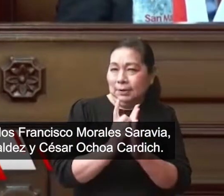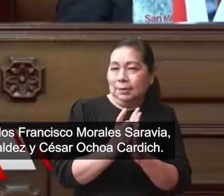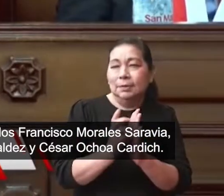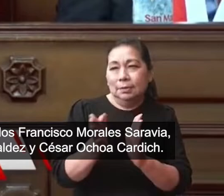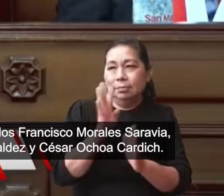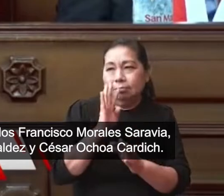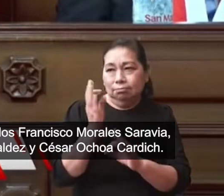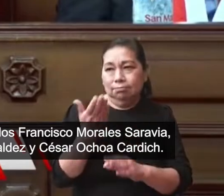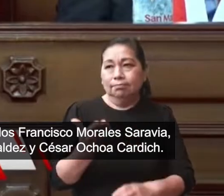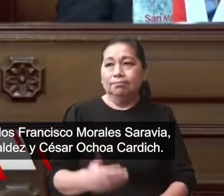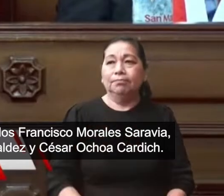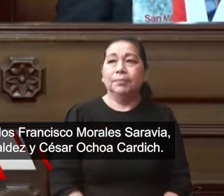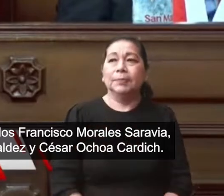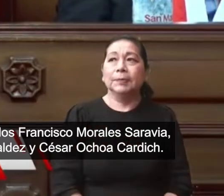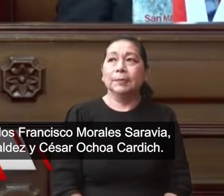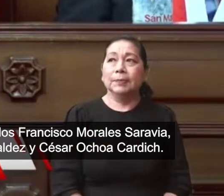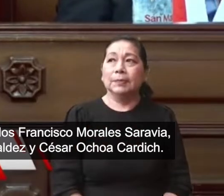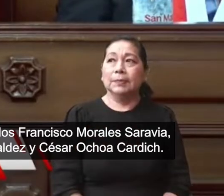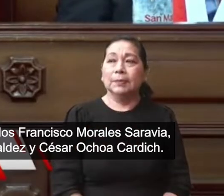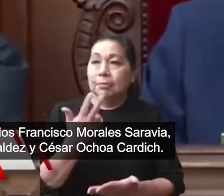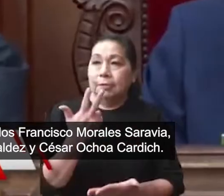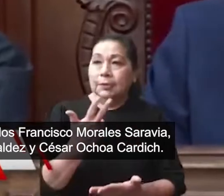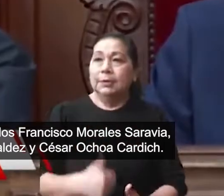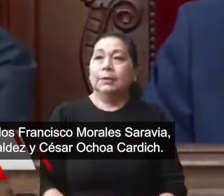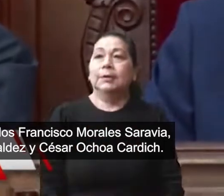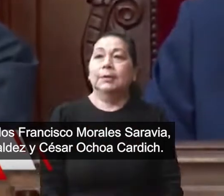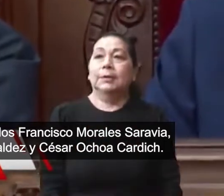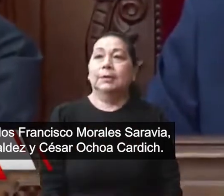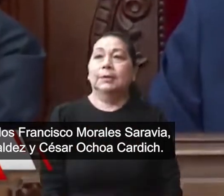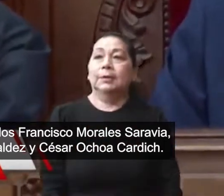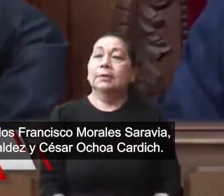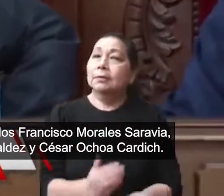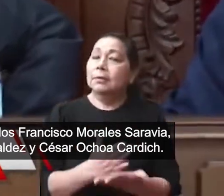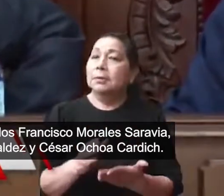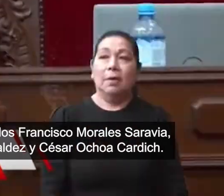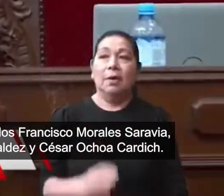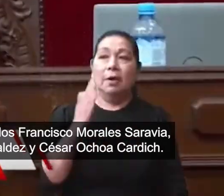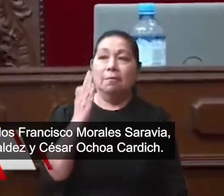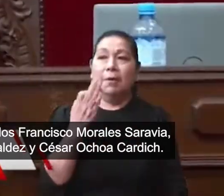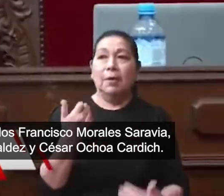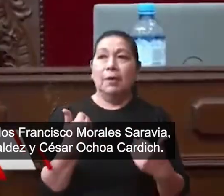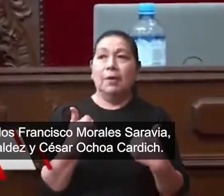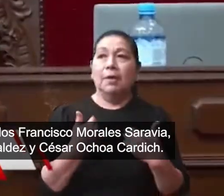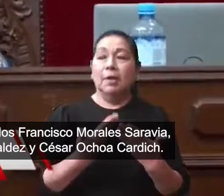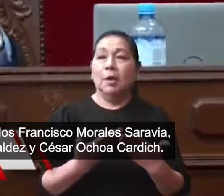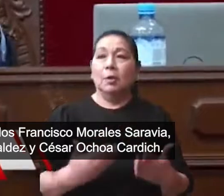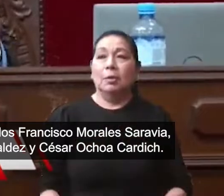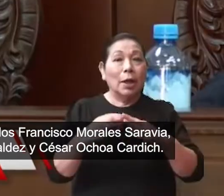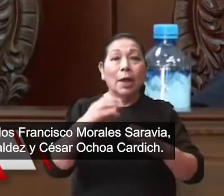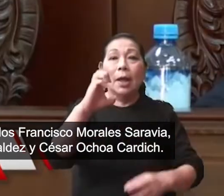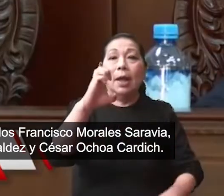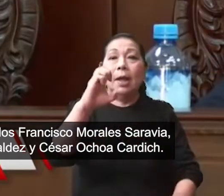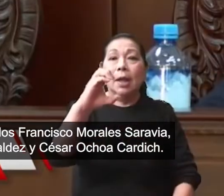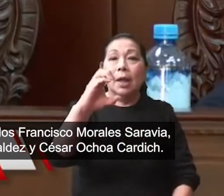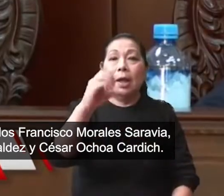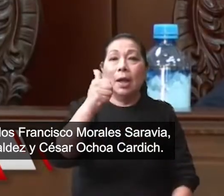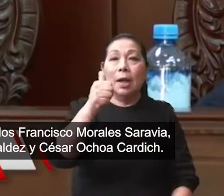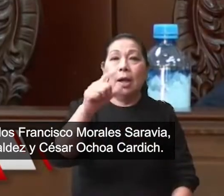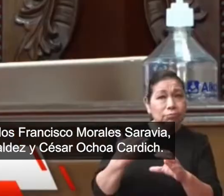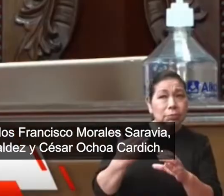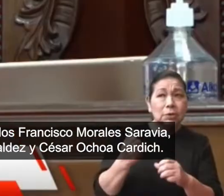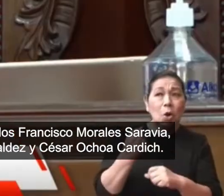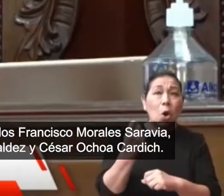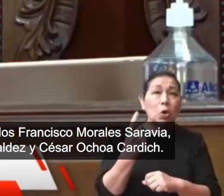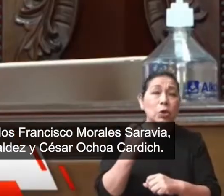Costa, hinallataq Francisco Morales Arabia, Gustavo Gutiérrez Tixe, Elder Domínguez Jaro, Luz Pacheco